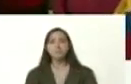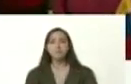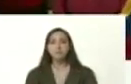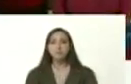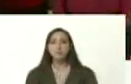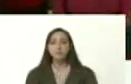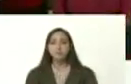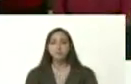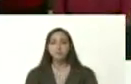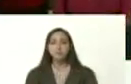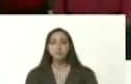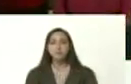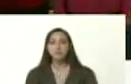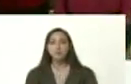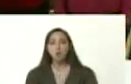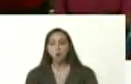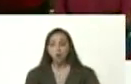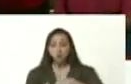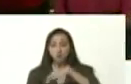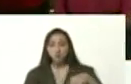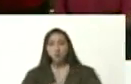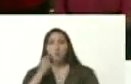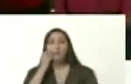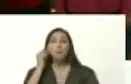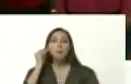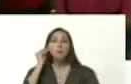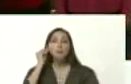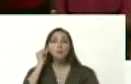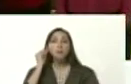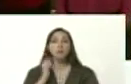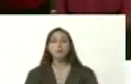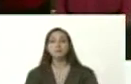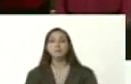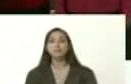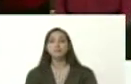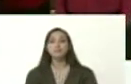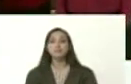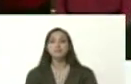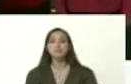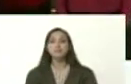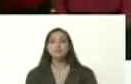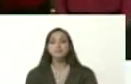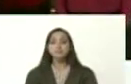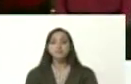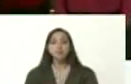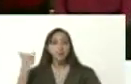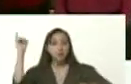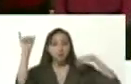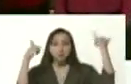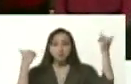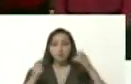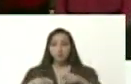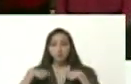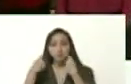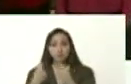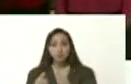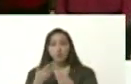Ya te atiendo ya. Los revolucionarios, las revolucionarias. El acto de juramentación nuestro, de